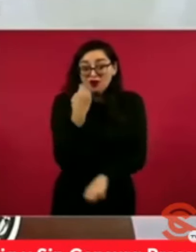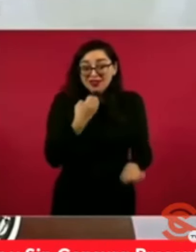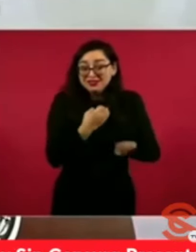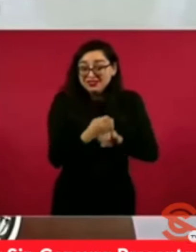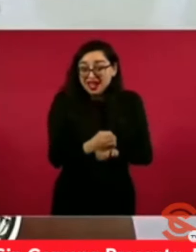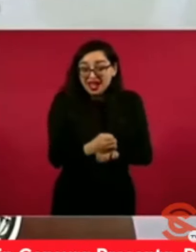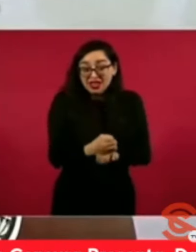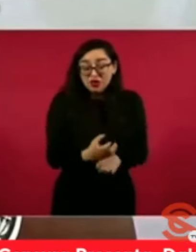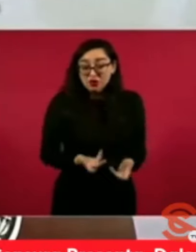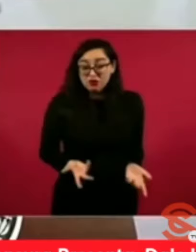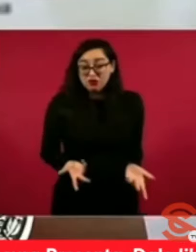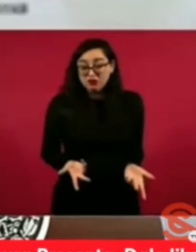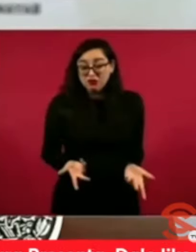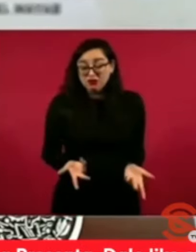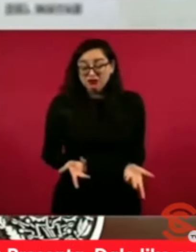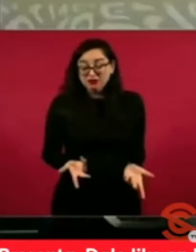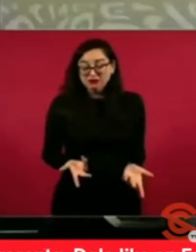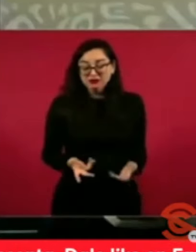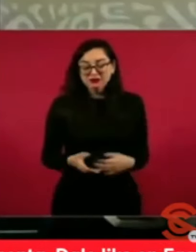la comprendo, la